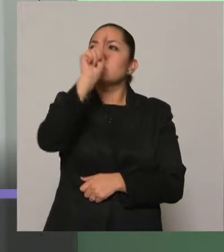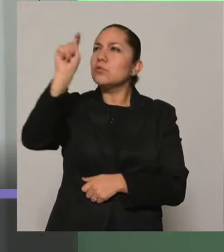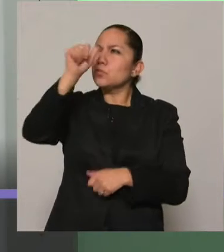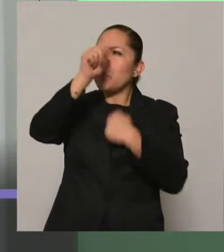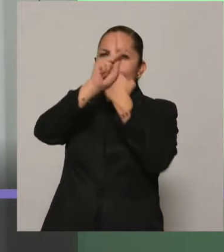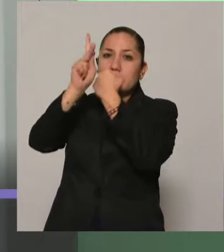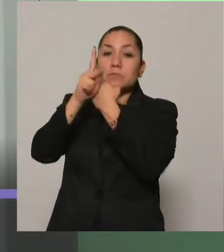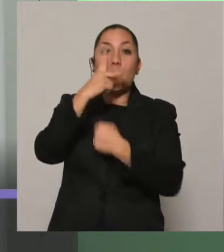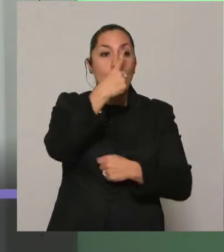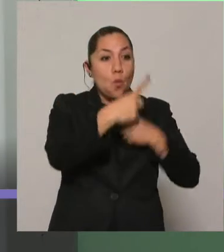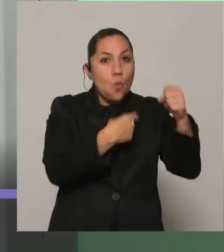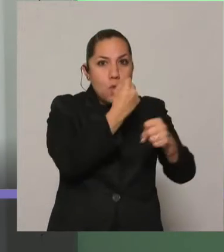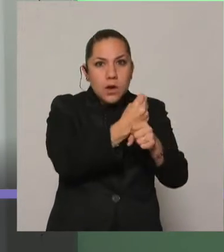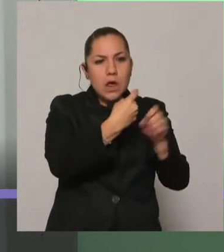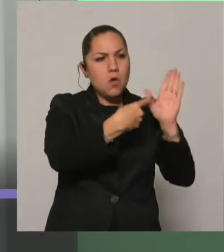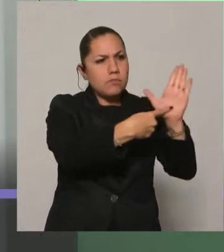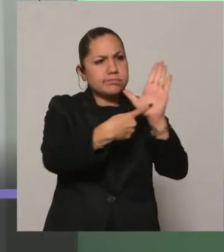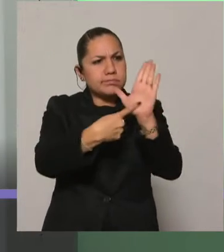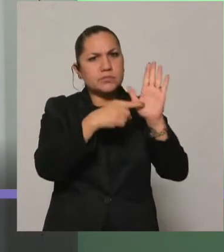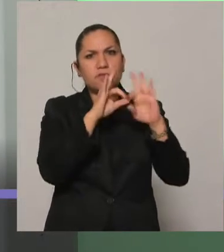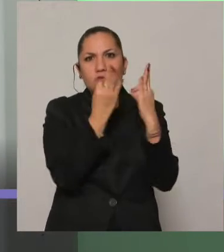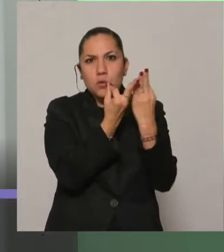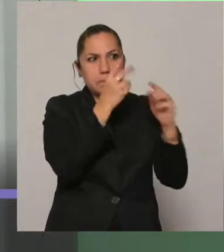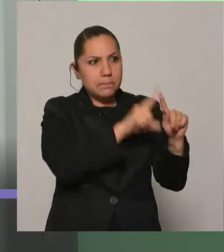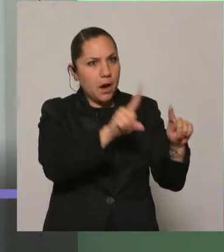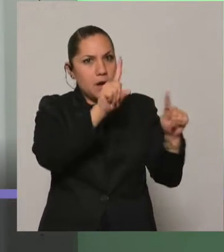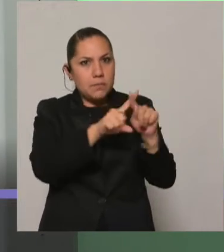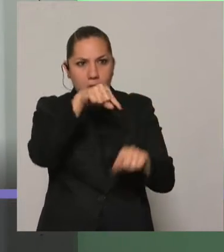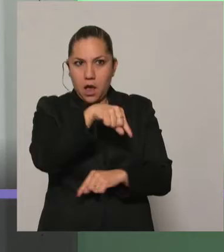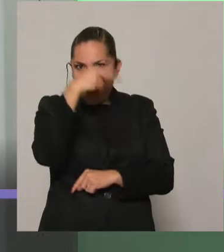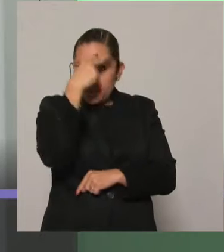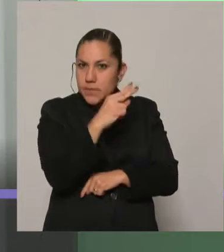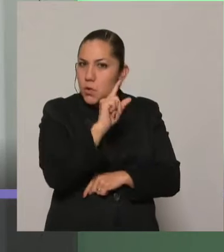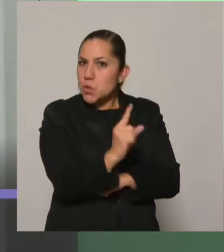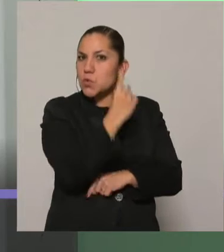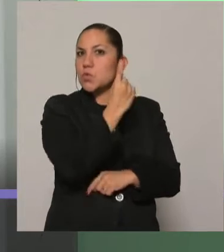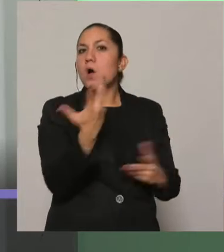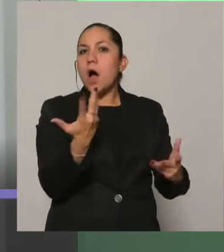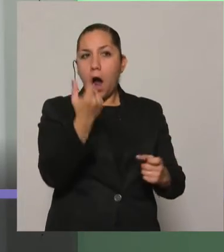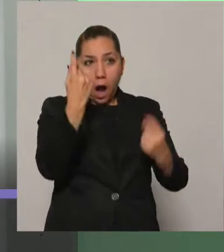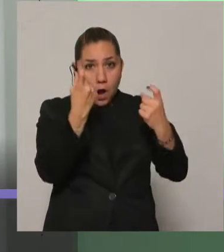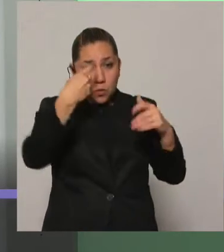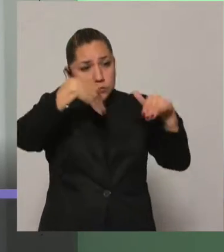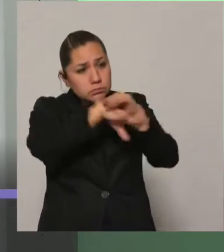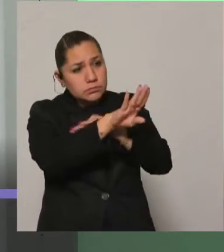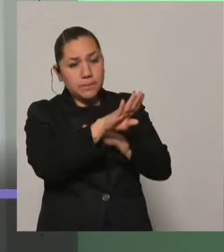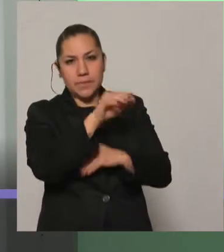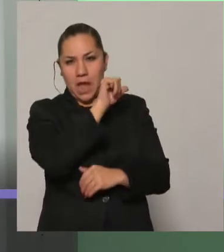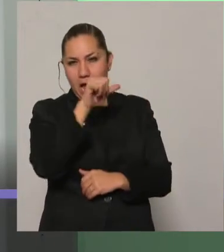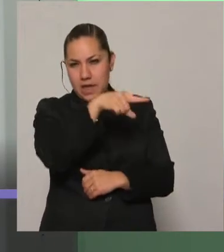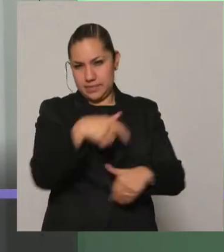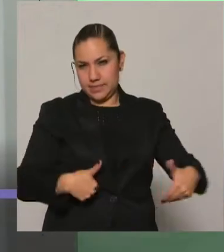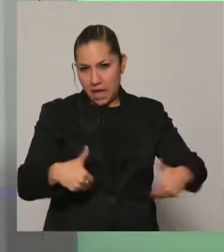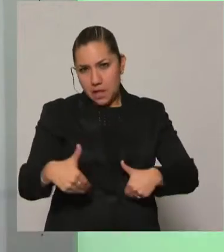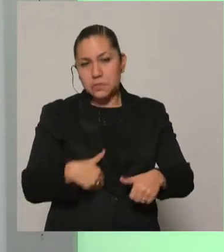Entonces, opciones de entretenimiento hay desde opciones gratuitas hasta opciones tipo Broadway.